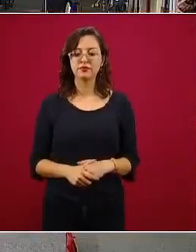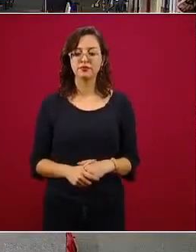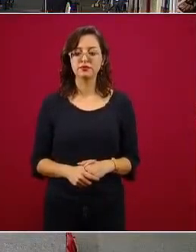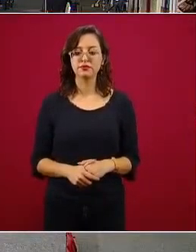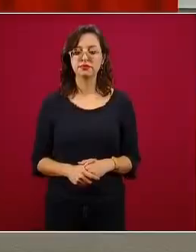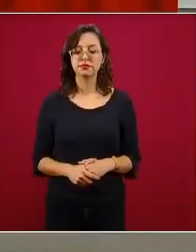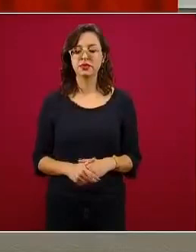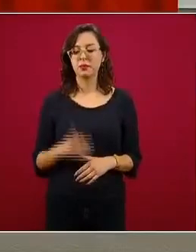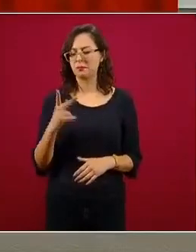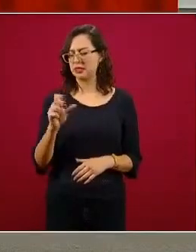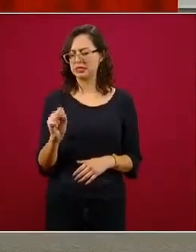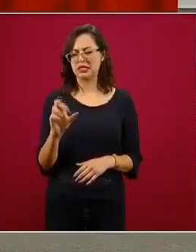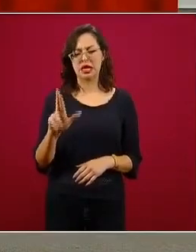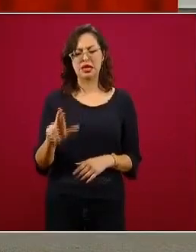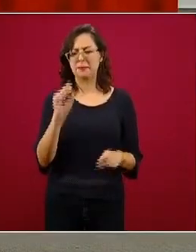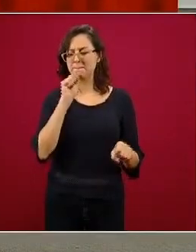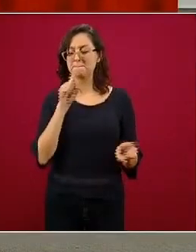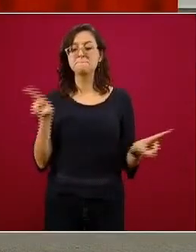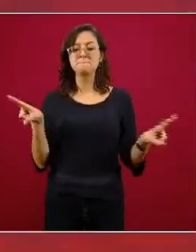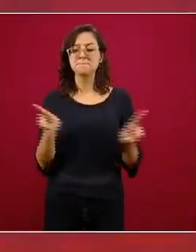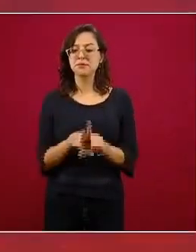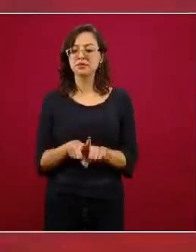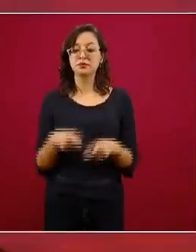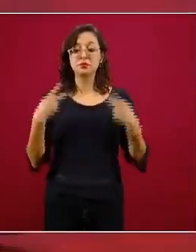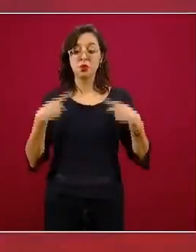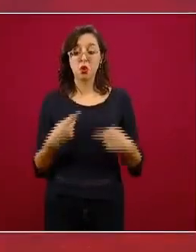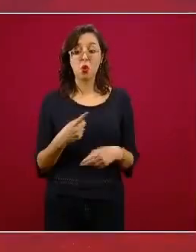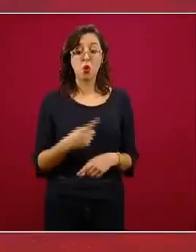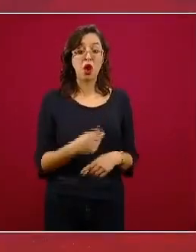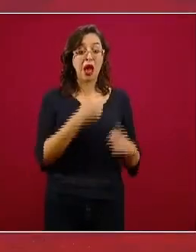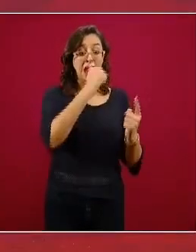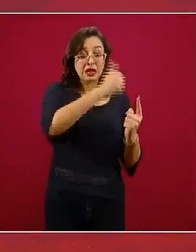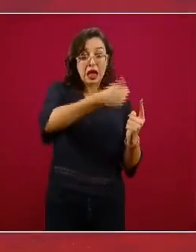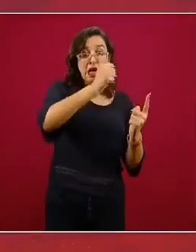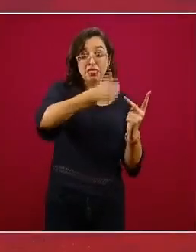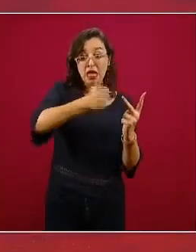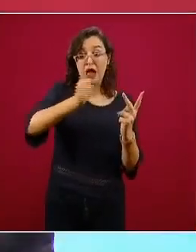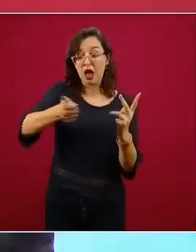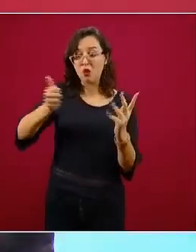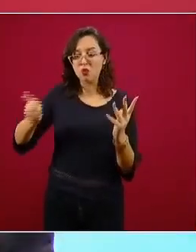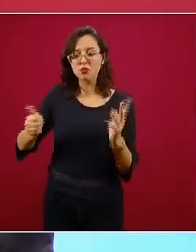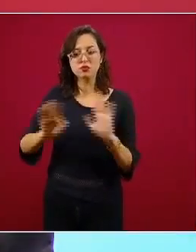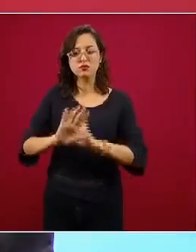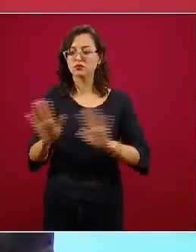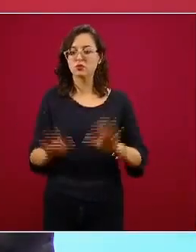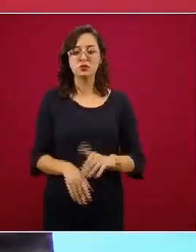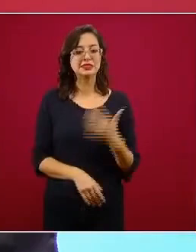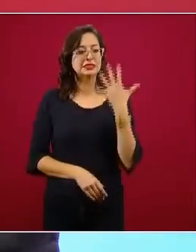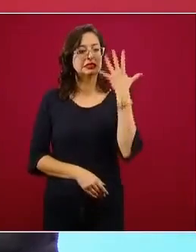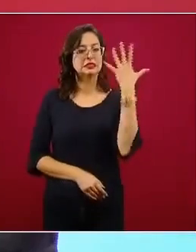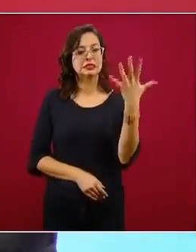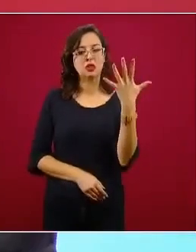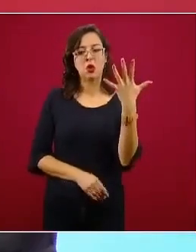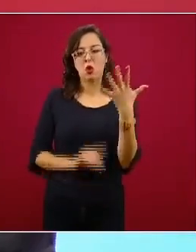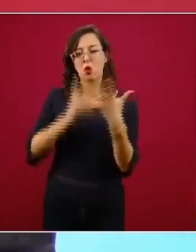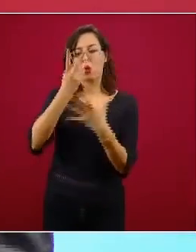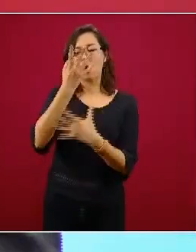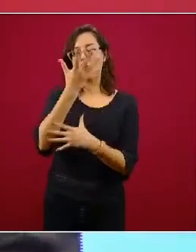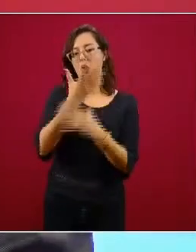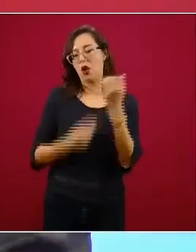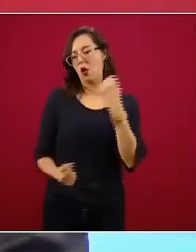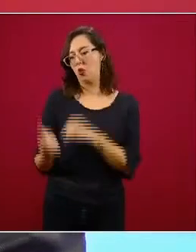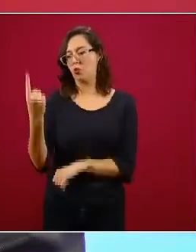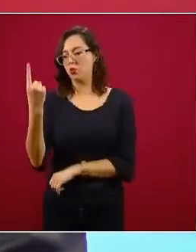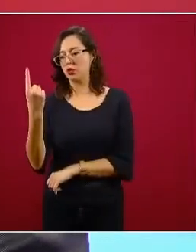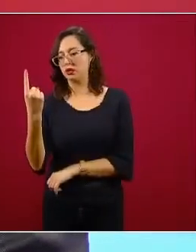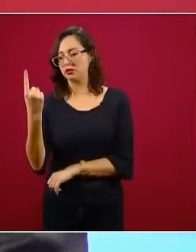Es PCR, es lo mismo PCR, la única diferencia es que, insisto, se concentran las muestras de 5 personas. Si sale negativo, las